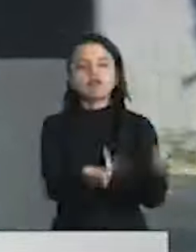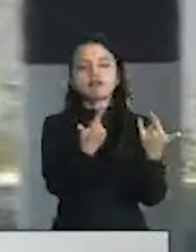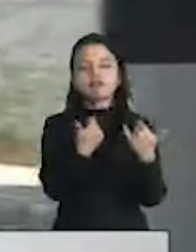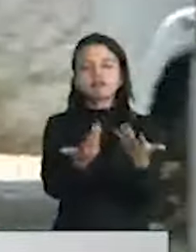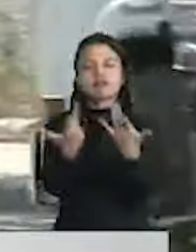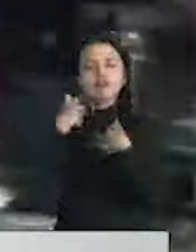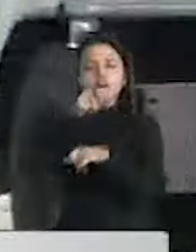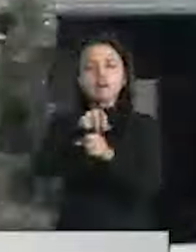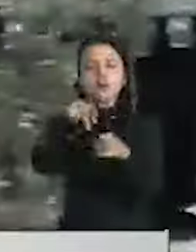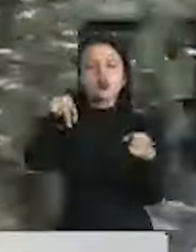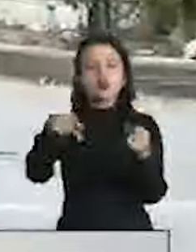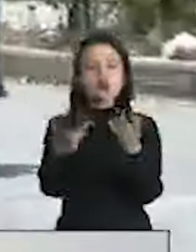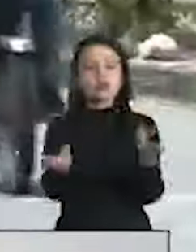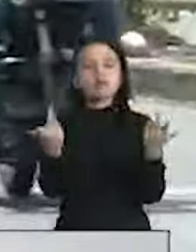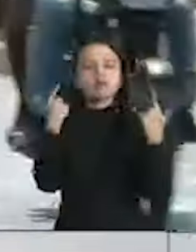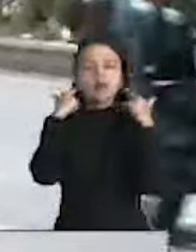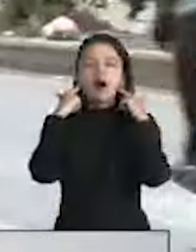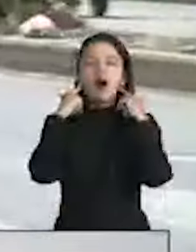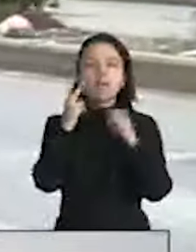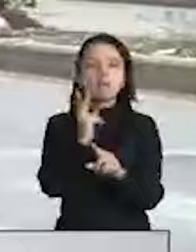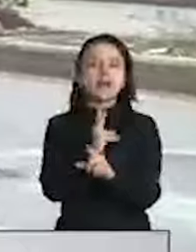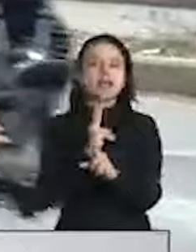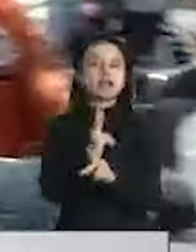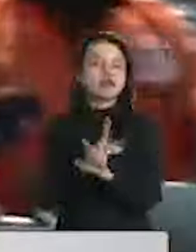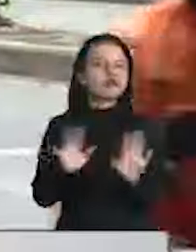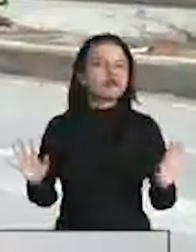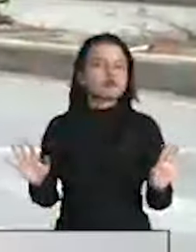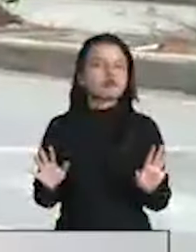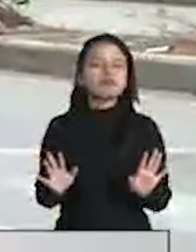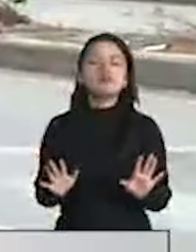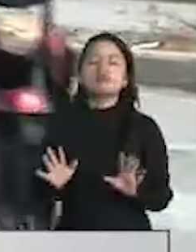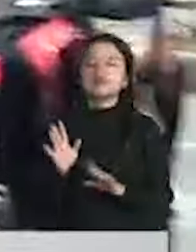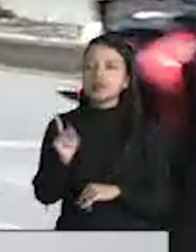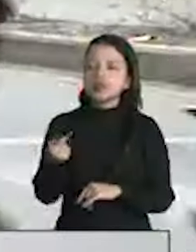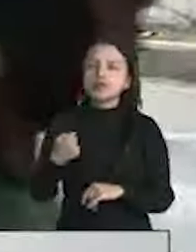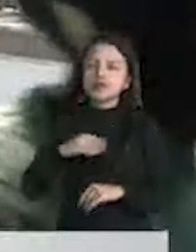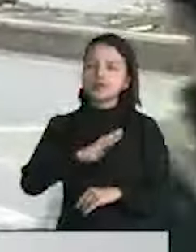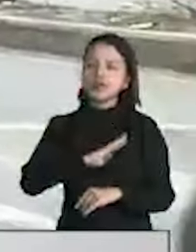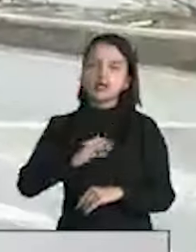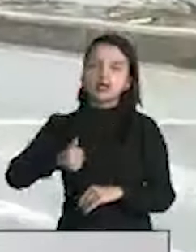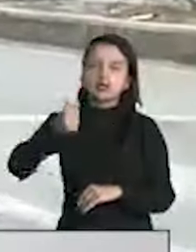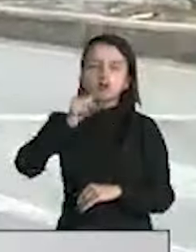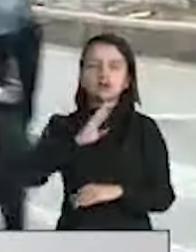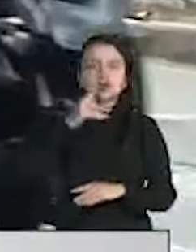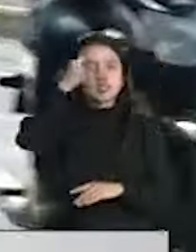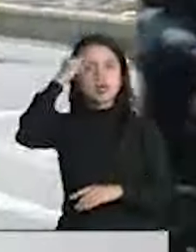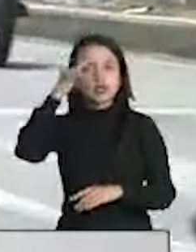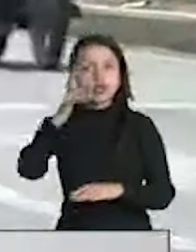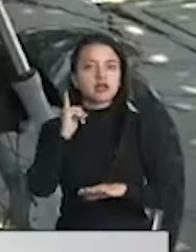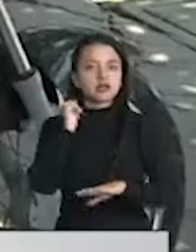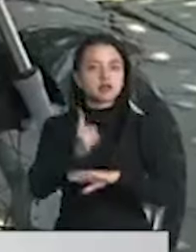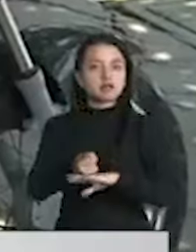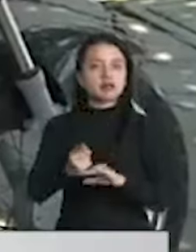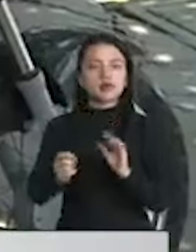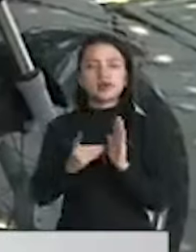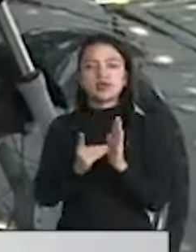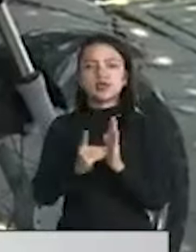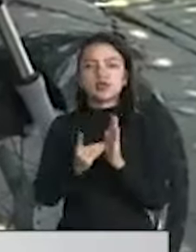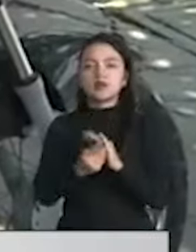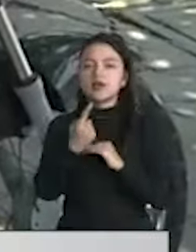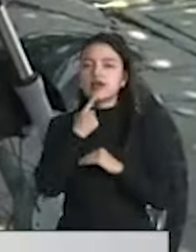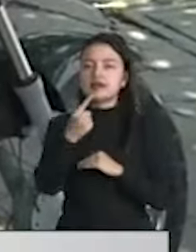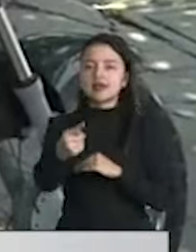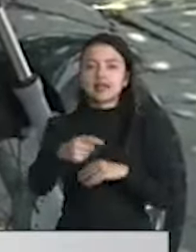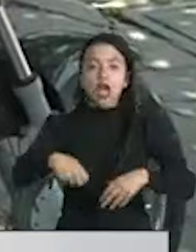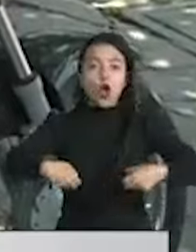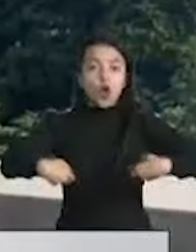requerimientos de los ciudadanos. Es por esto que el alcalde mayor de Cartagena expidió el decreto donde prohíbe la circulación